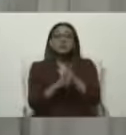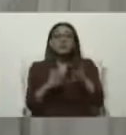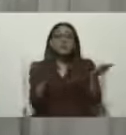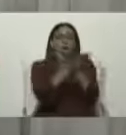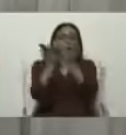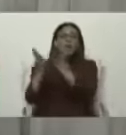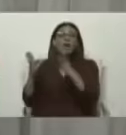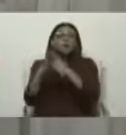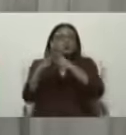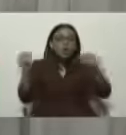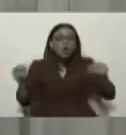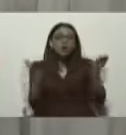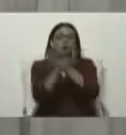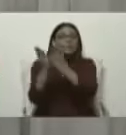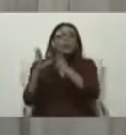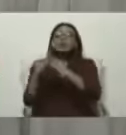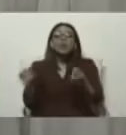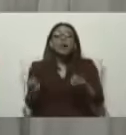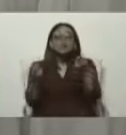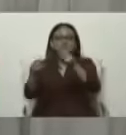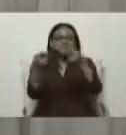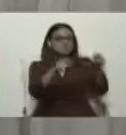escuelas a ser privadas,